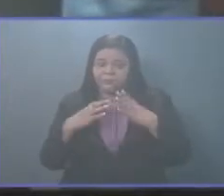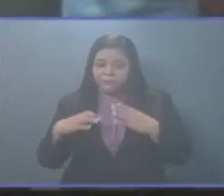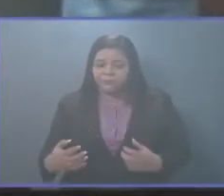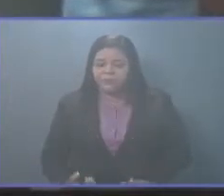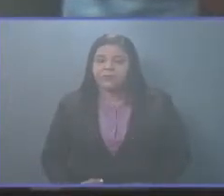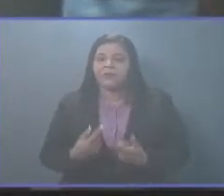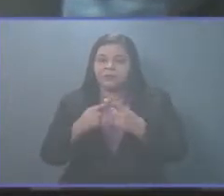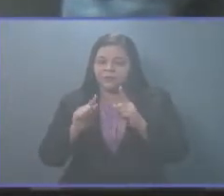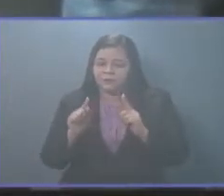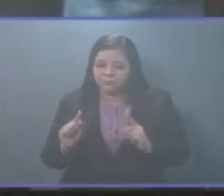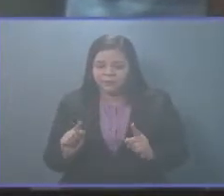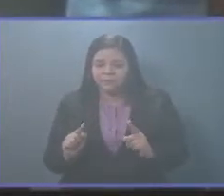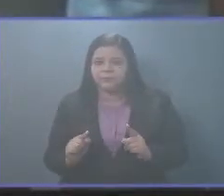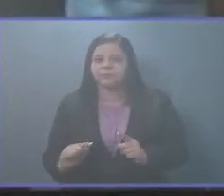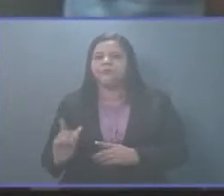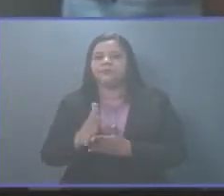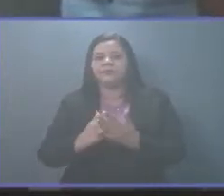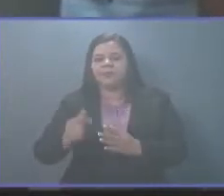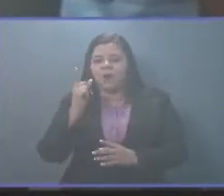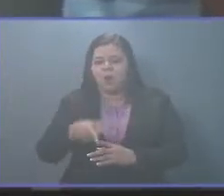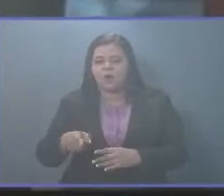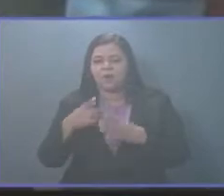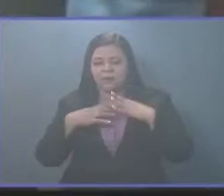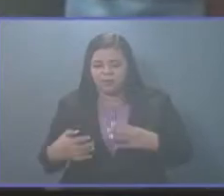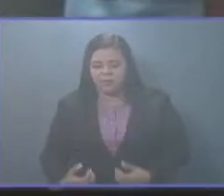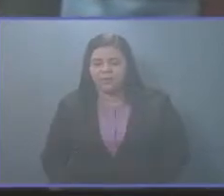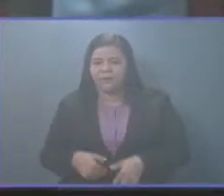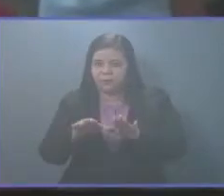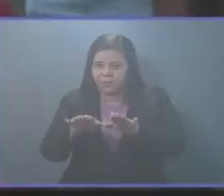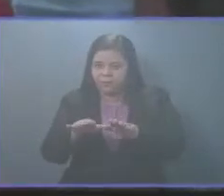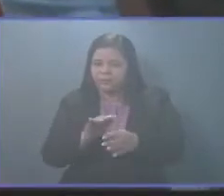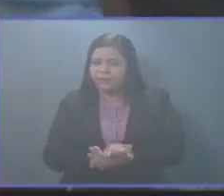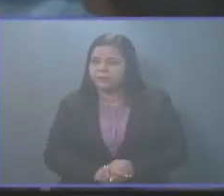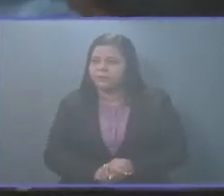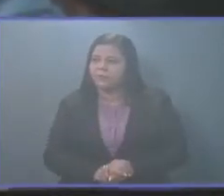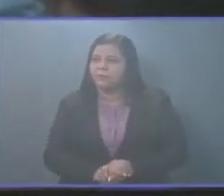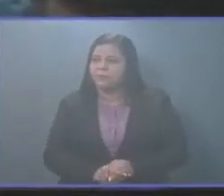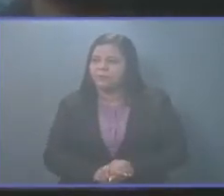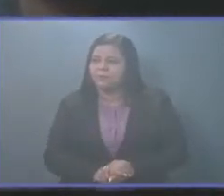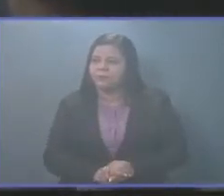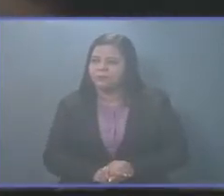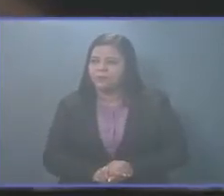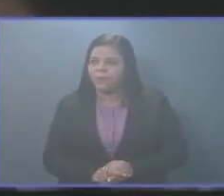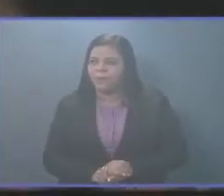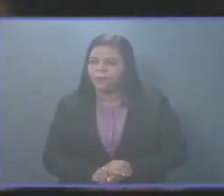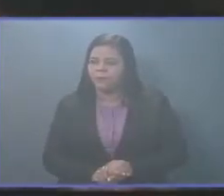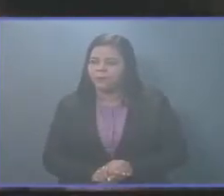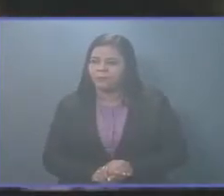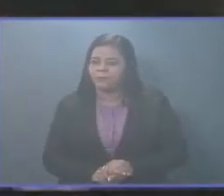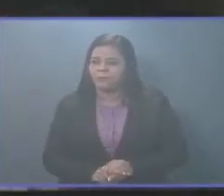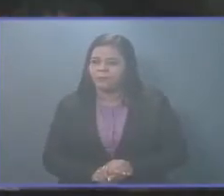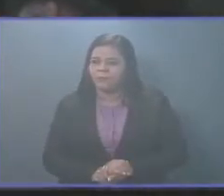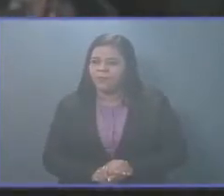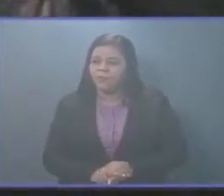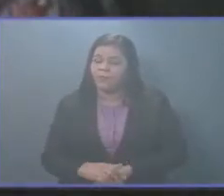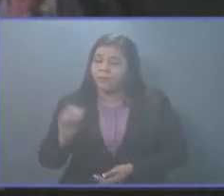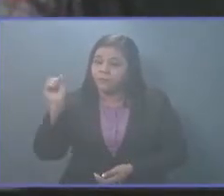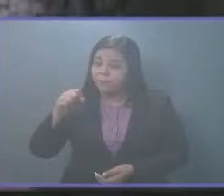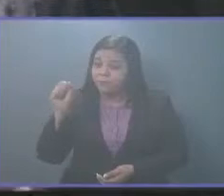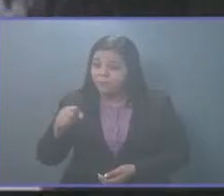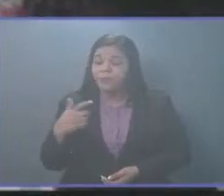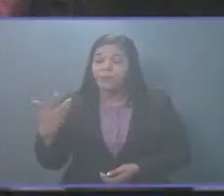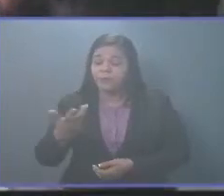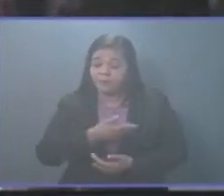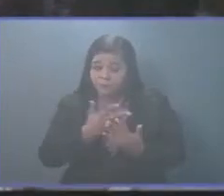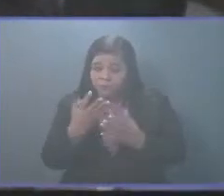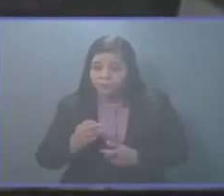competencia que no es de orden ejecutivo? Gracias. Bueno, creo que, buenos días. Por parte, respondiendo